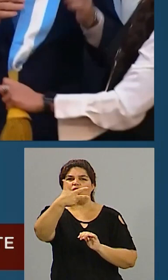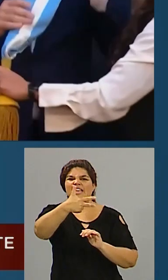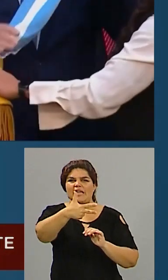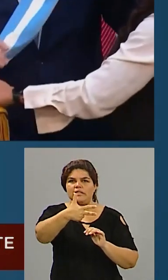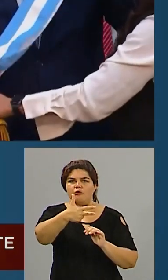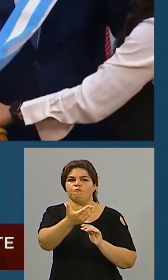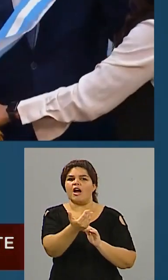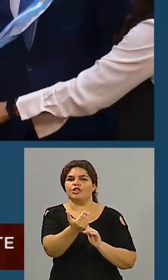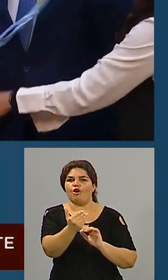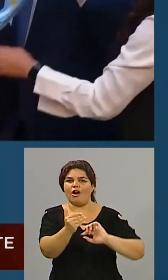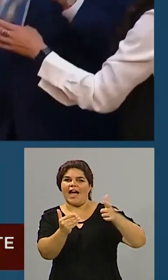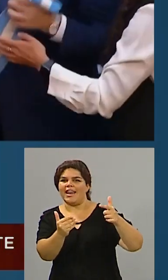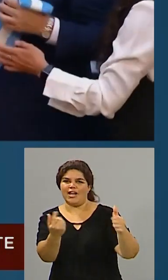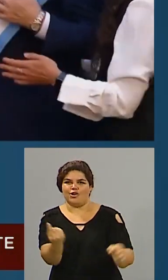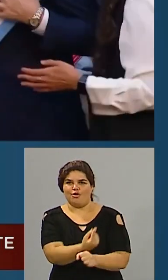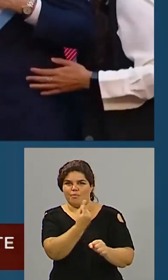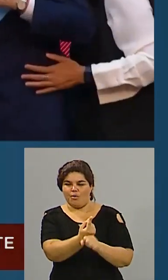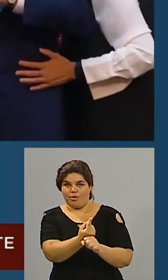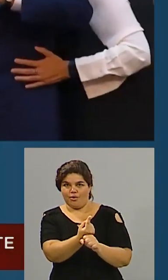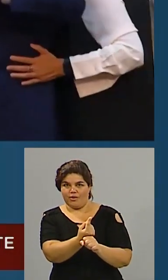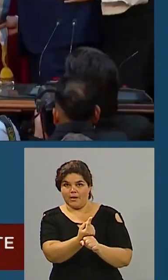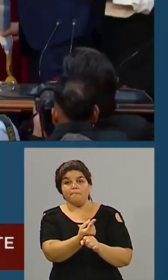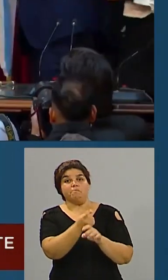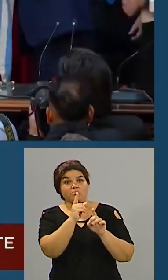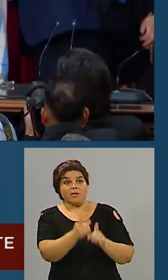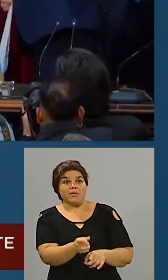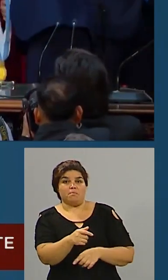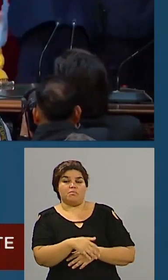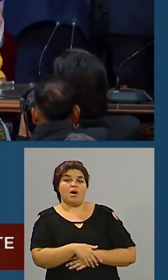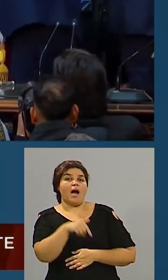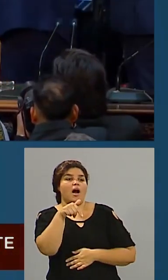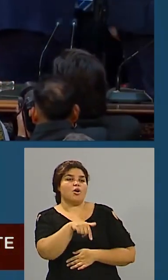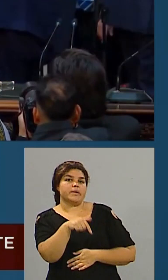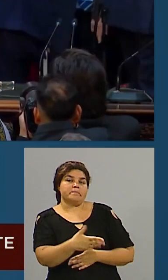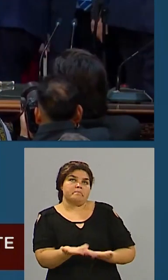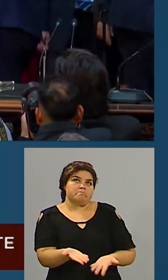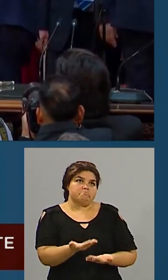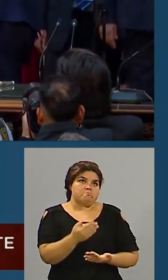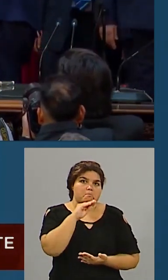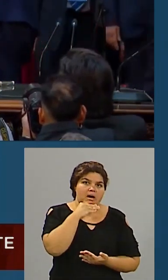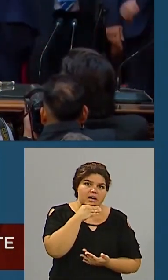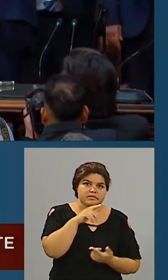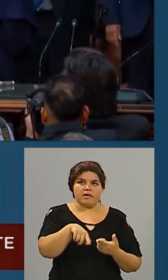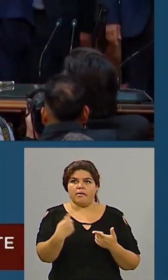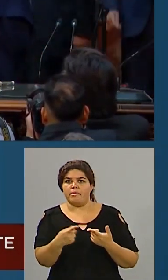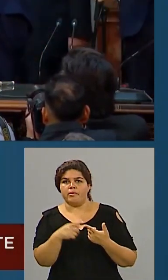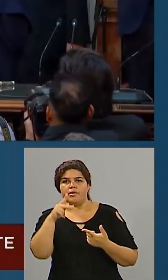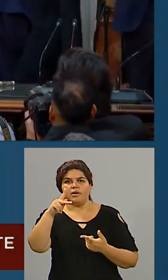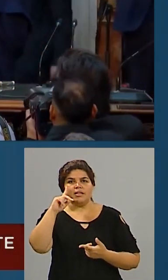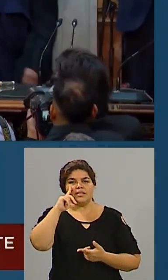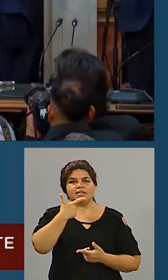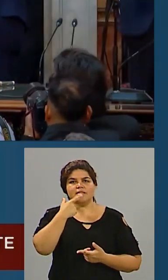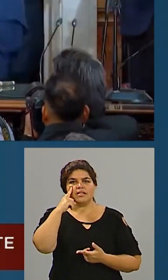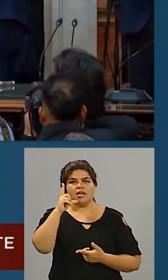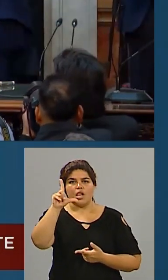vuelta. Pero en este momento será Massa, será Kicillof, no sé, alguien, algún gobernador,